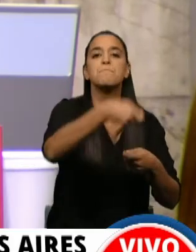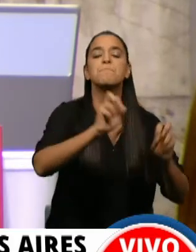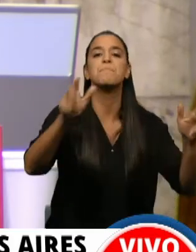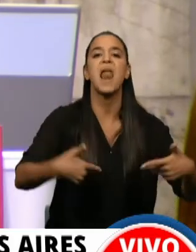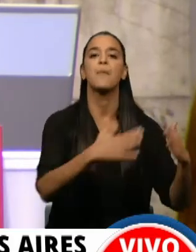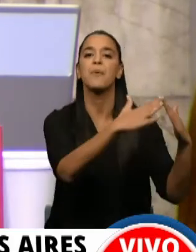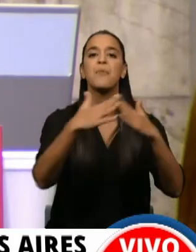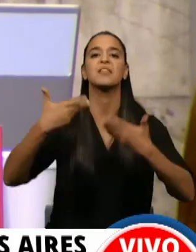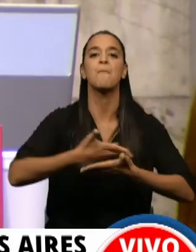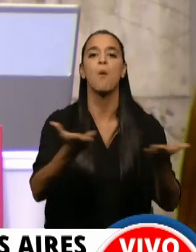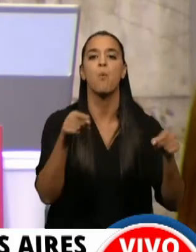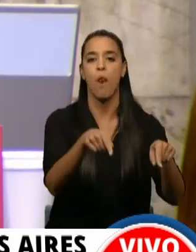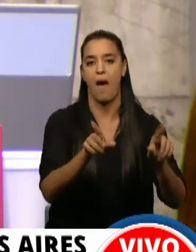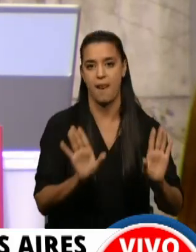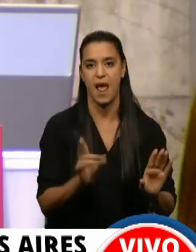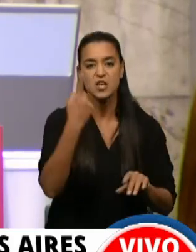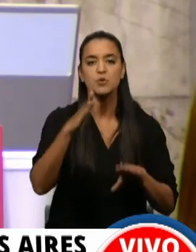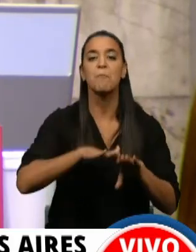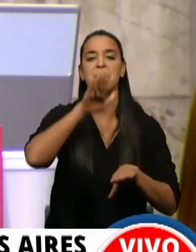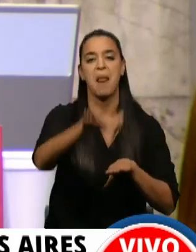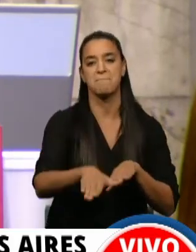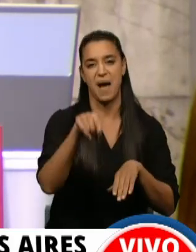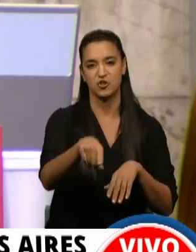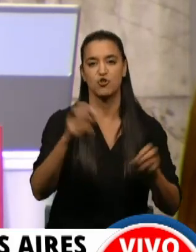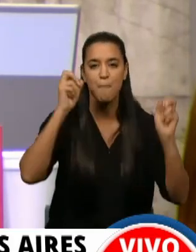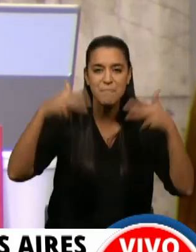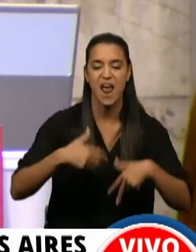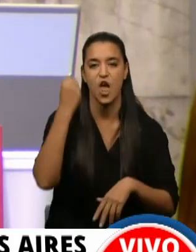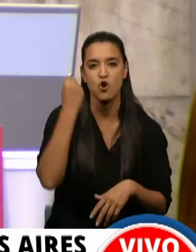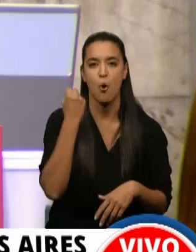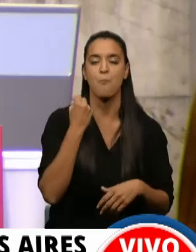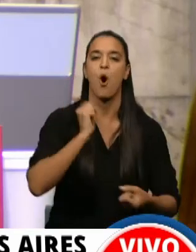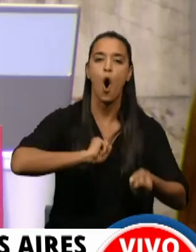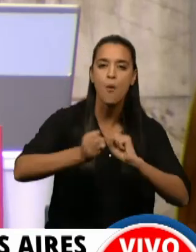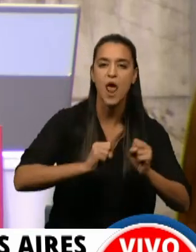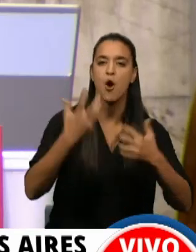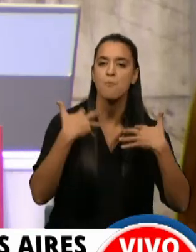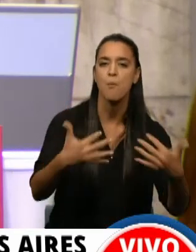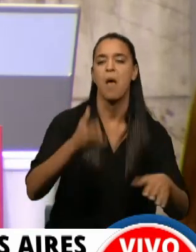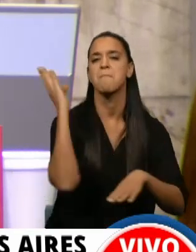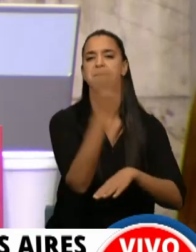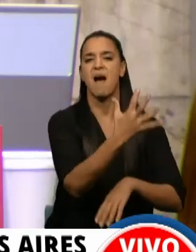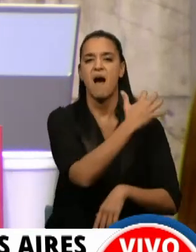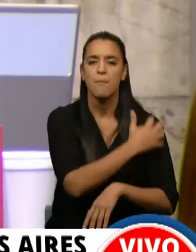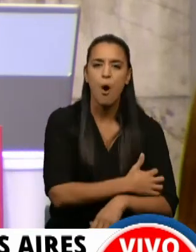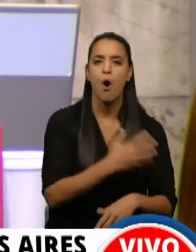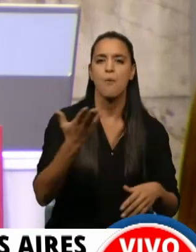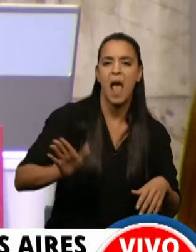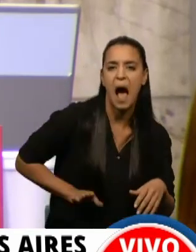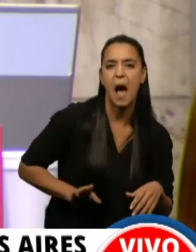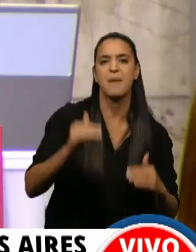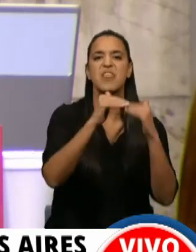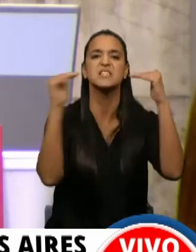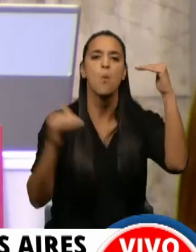viviendas populares, el primer paso para iniciar un plan económico obrero y popular para combatir el hambre, la pobreza y